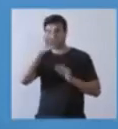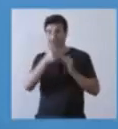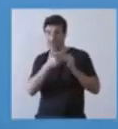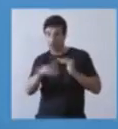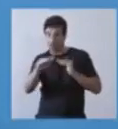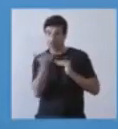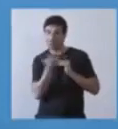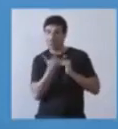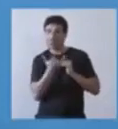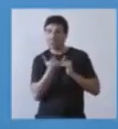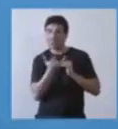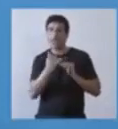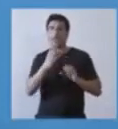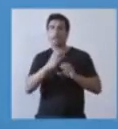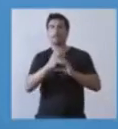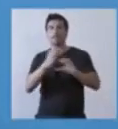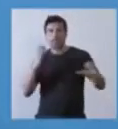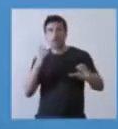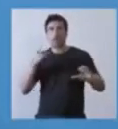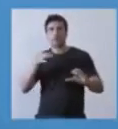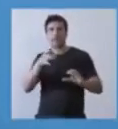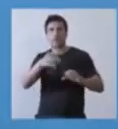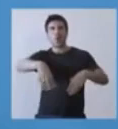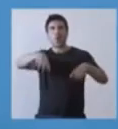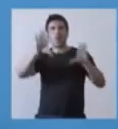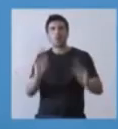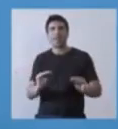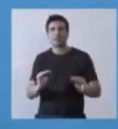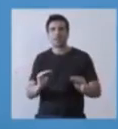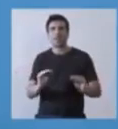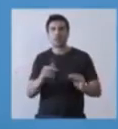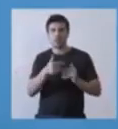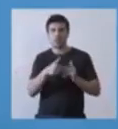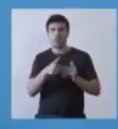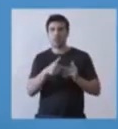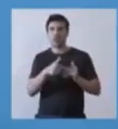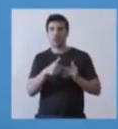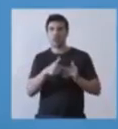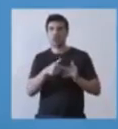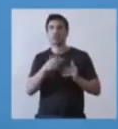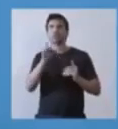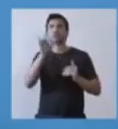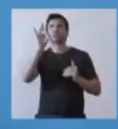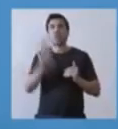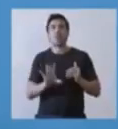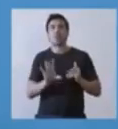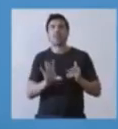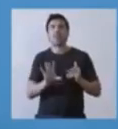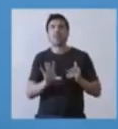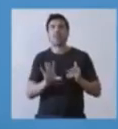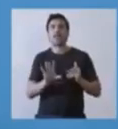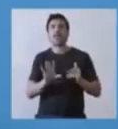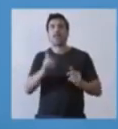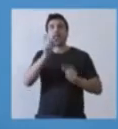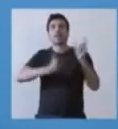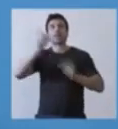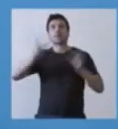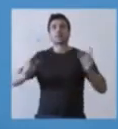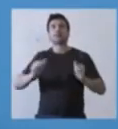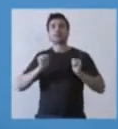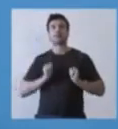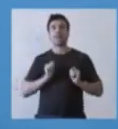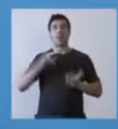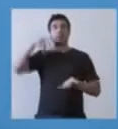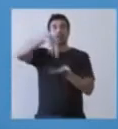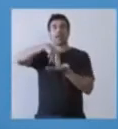de todas las modalidades y los trenes solamente van a poder transportar pasajeros sentados no van a poder transportar a nadie que esté